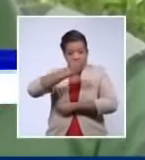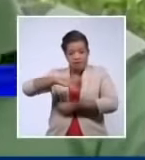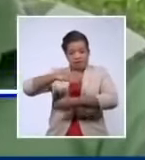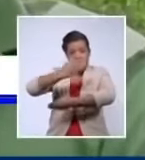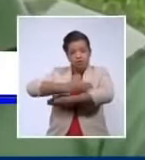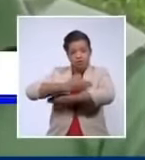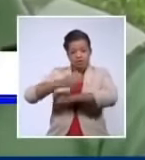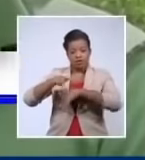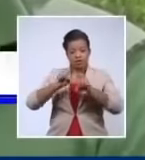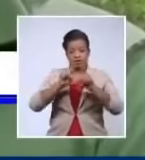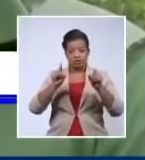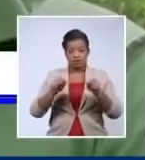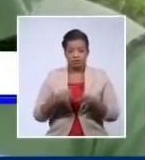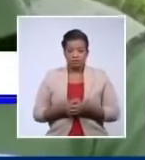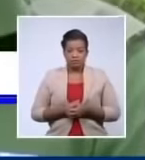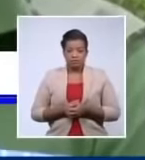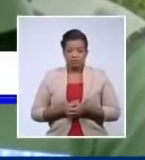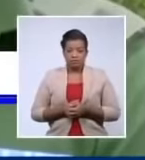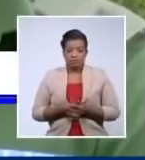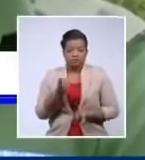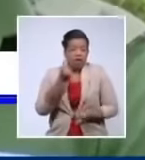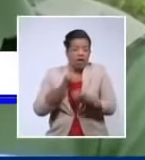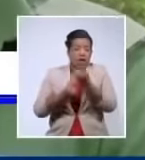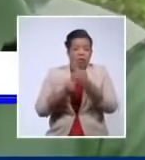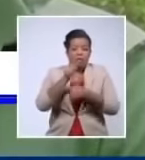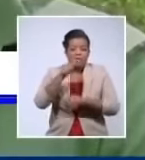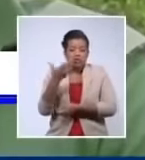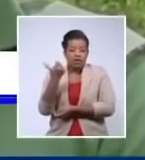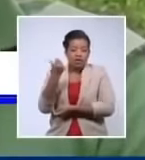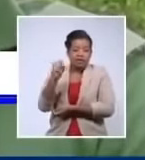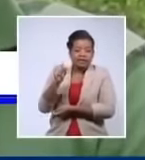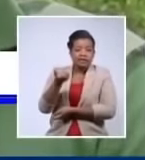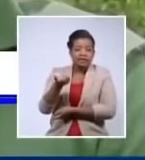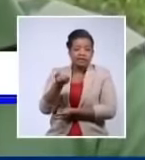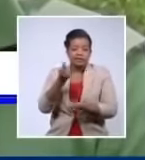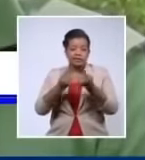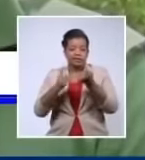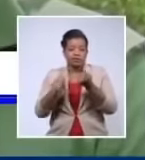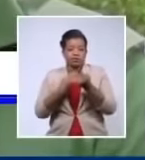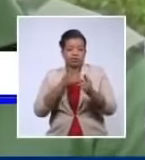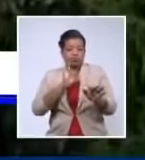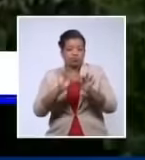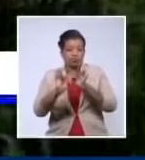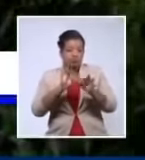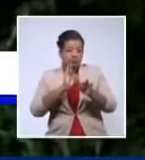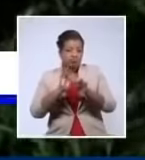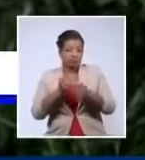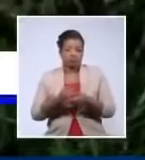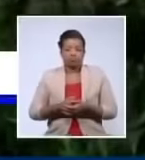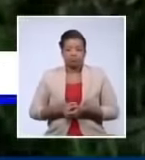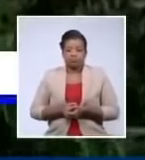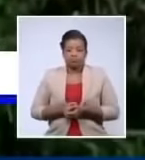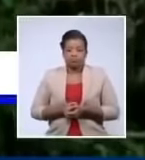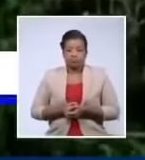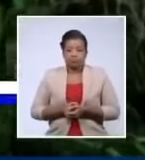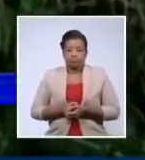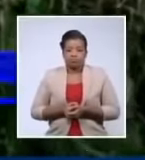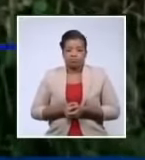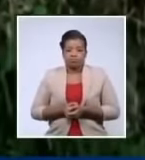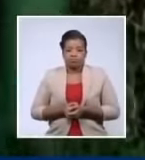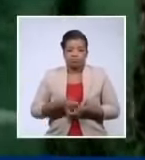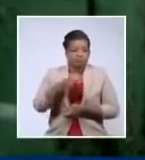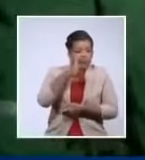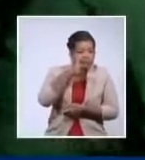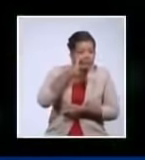país. Impedir todo tipo de acto de violación dentro del borde costero, ya sea infiltración